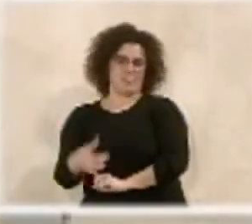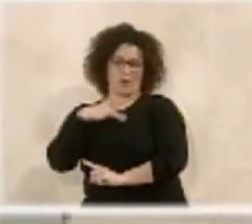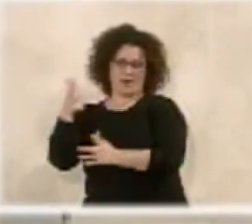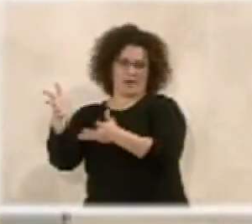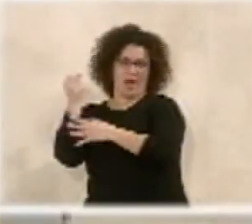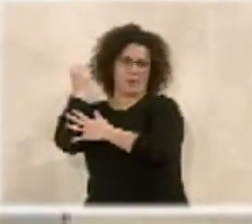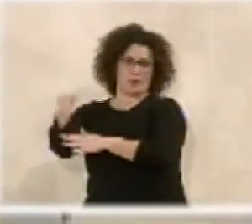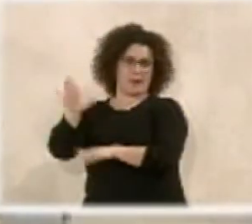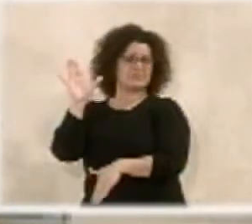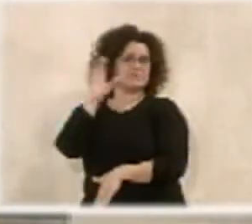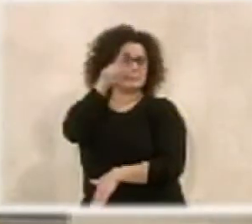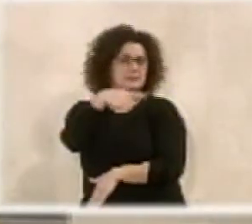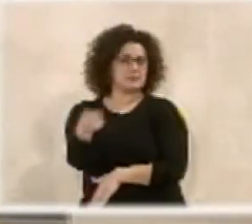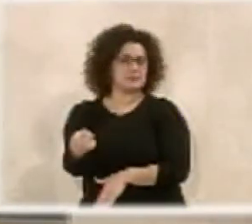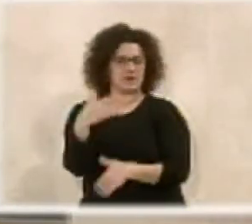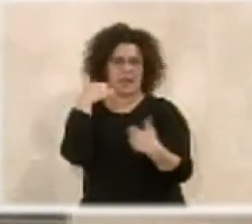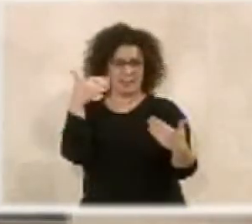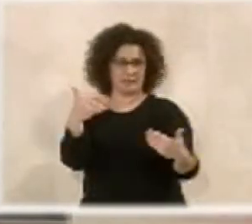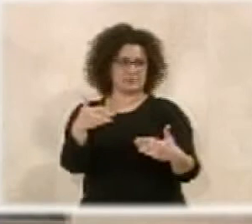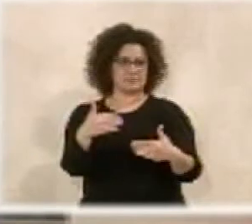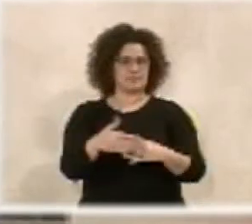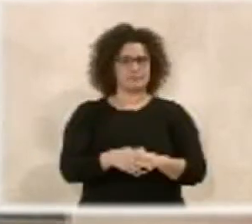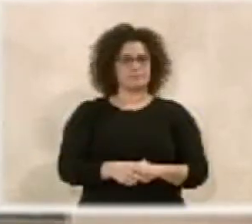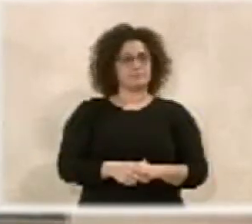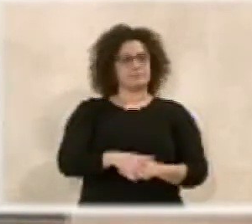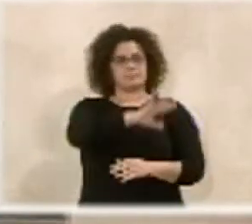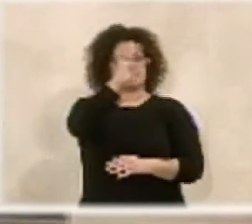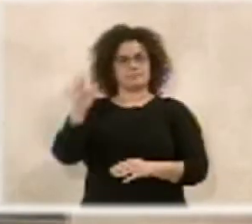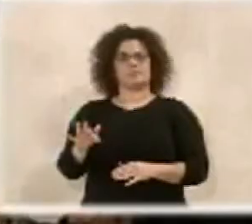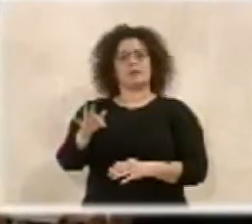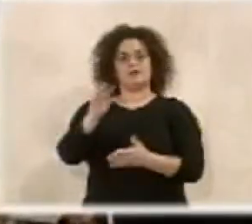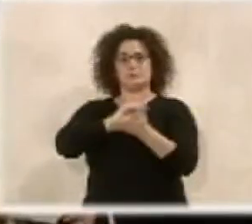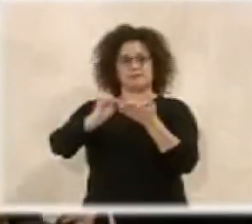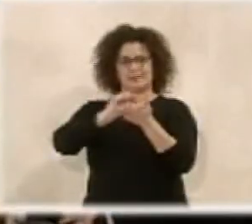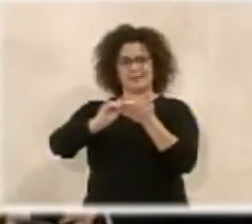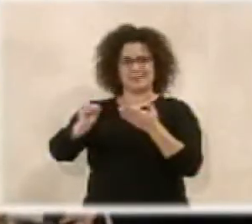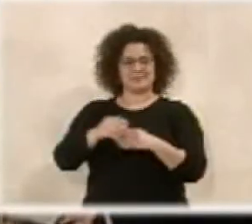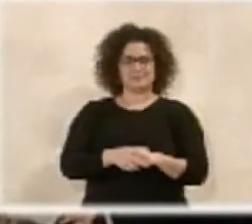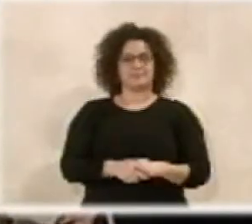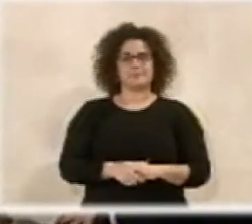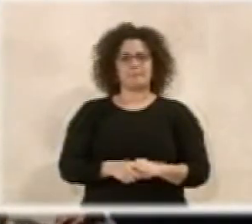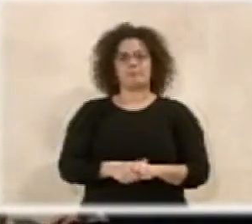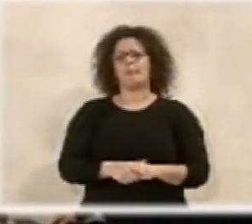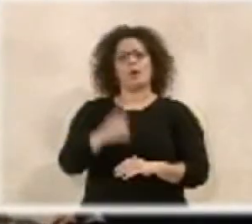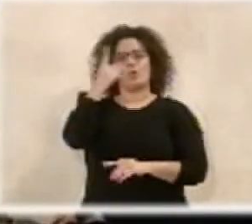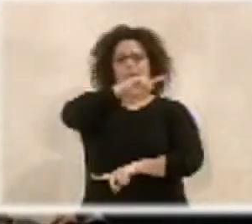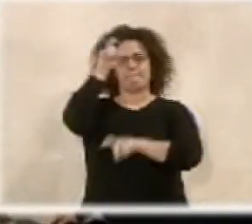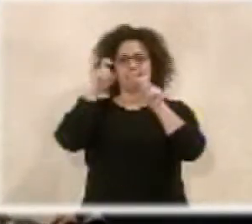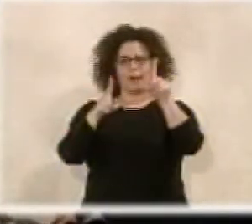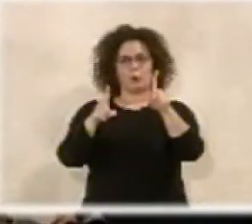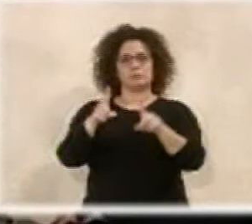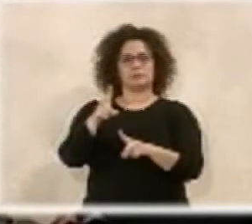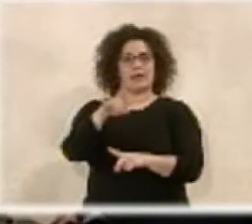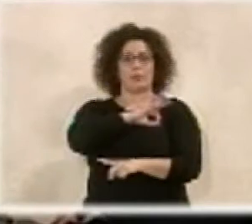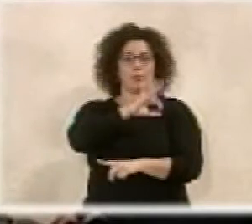Gracias. Muchas gracias. Siguiente pregunta, señor secretario. Había también una pregunta de Juan